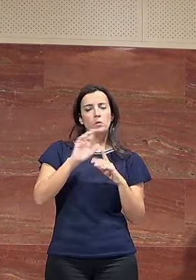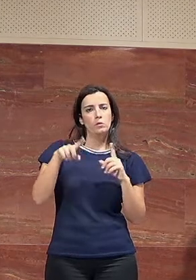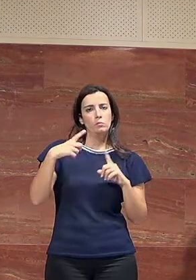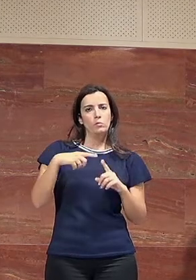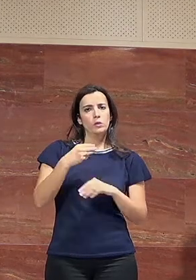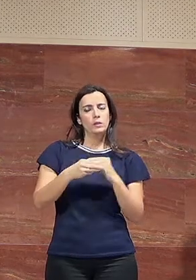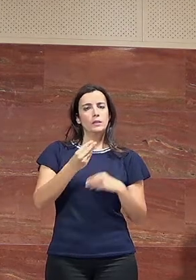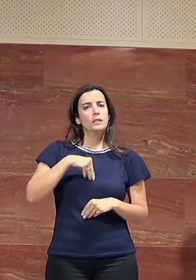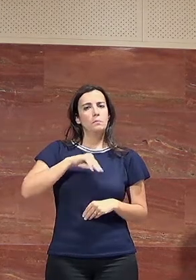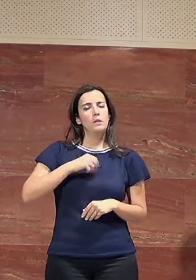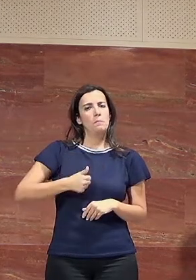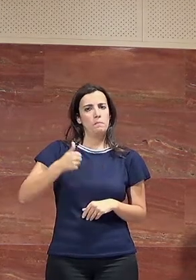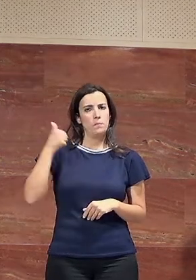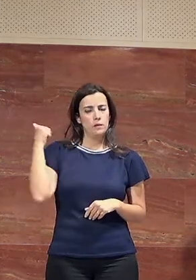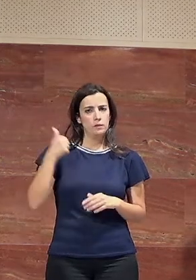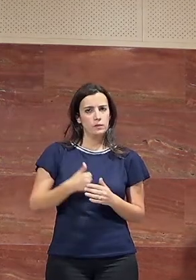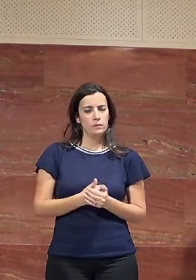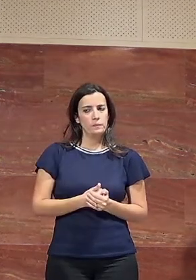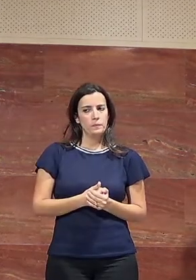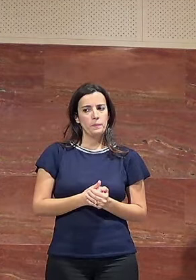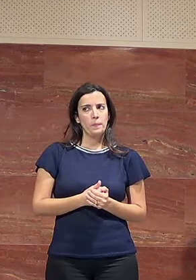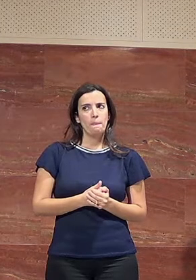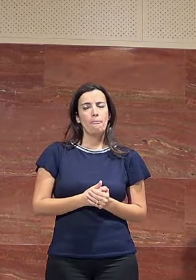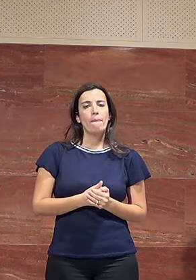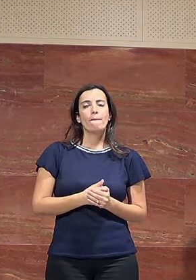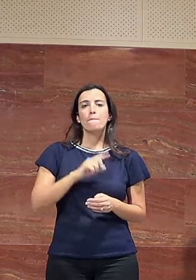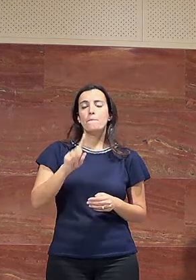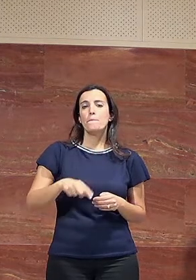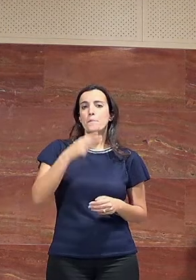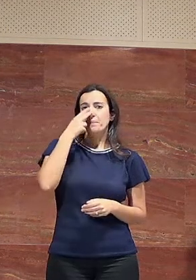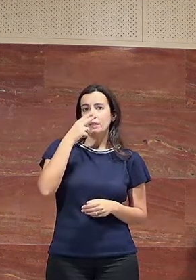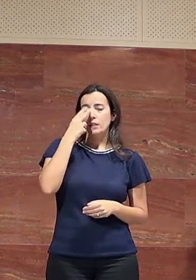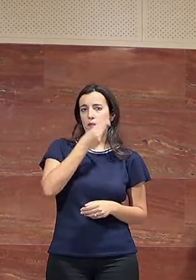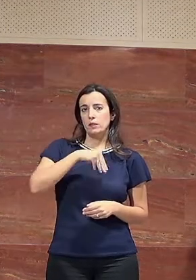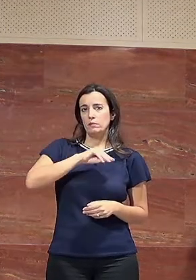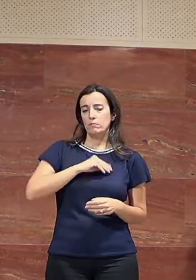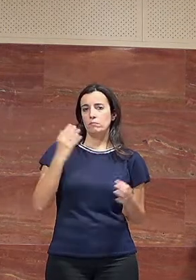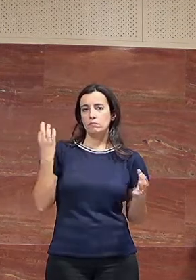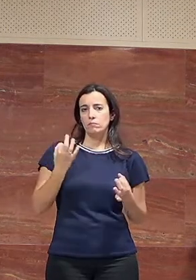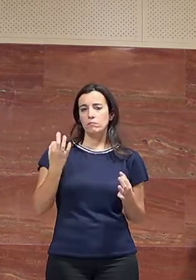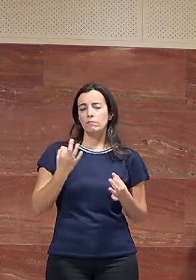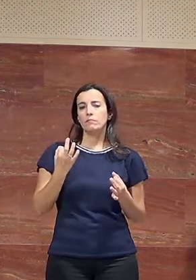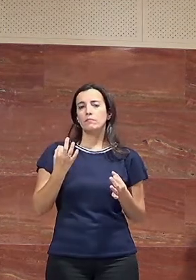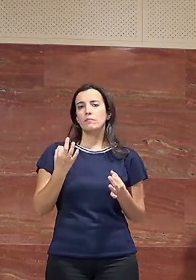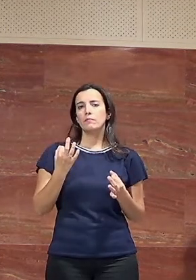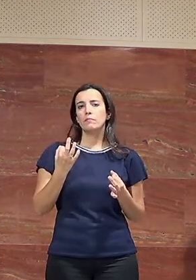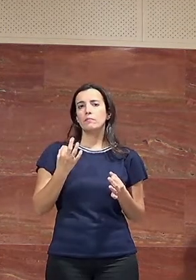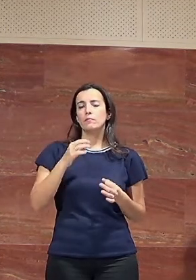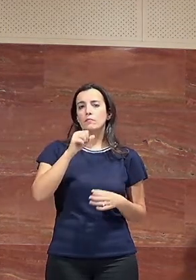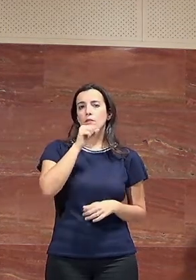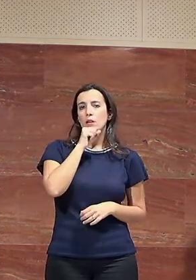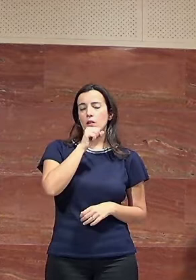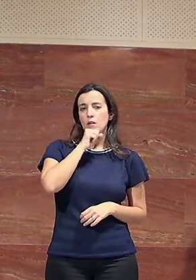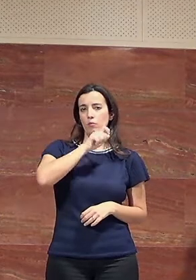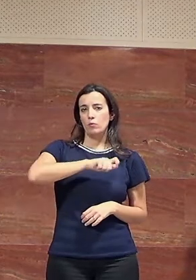España mucho más. Y también lo que es interesante en España es que los abuelos